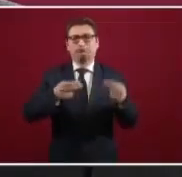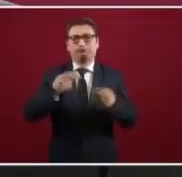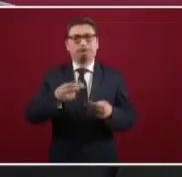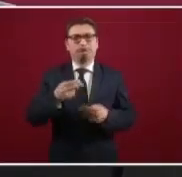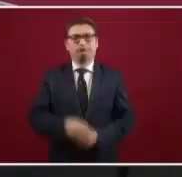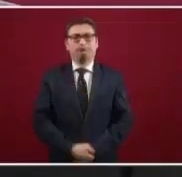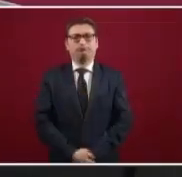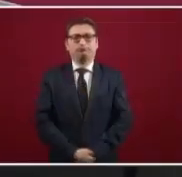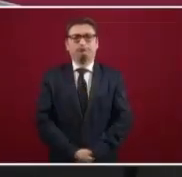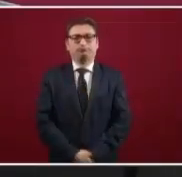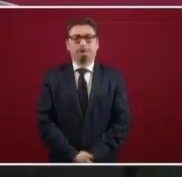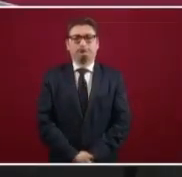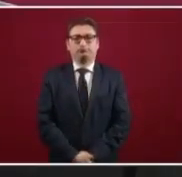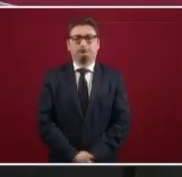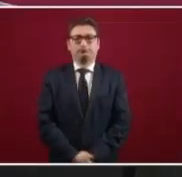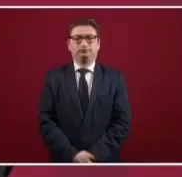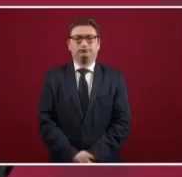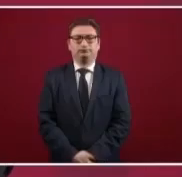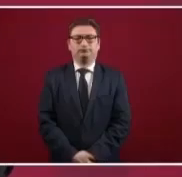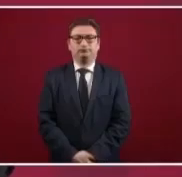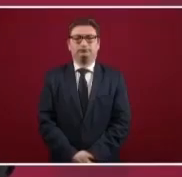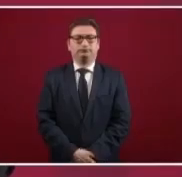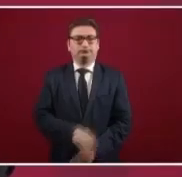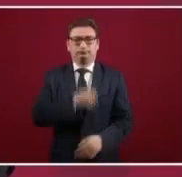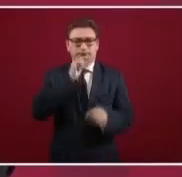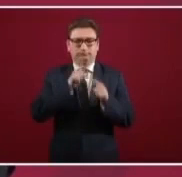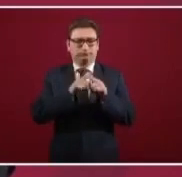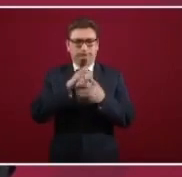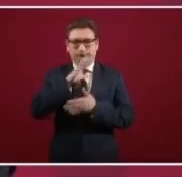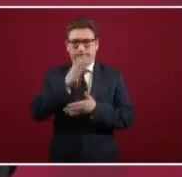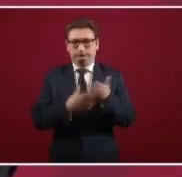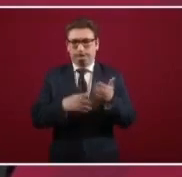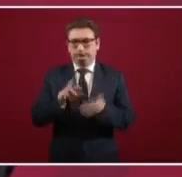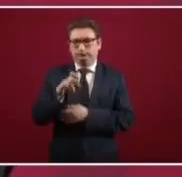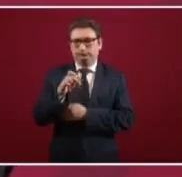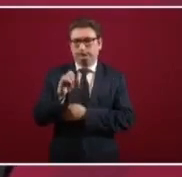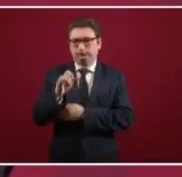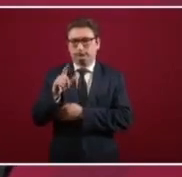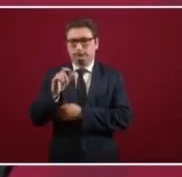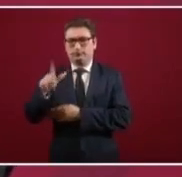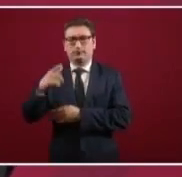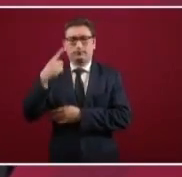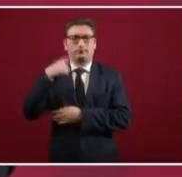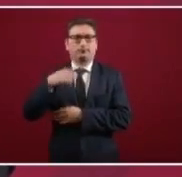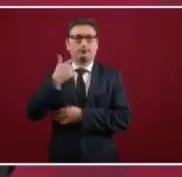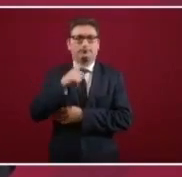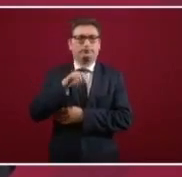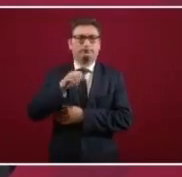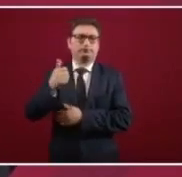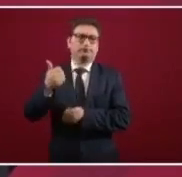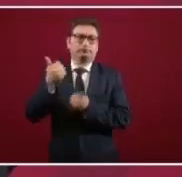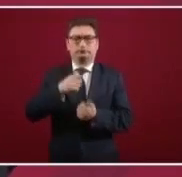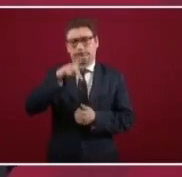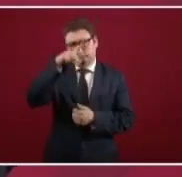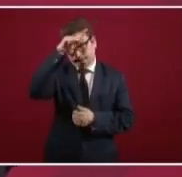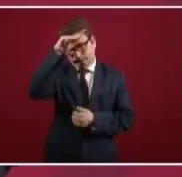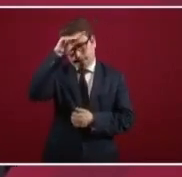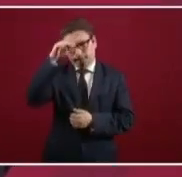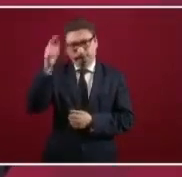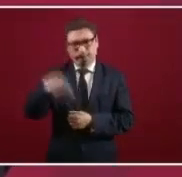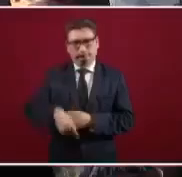lo mismo contrato para repsol para atraer el gas del perú